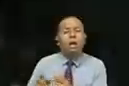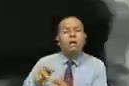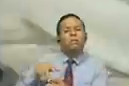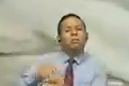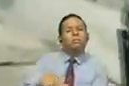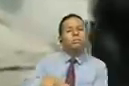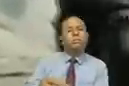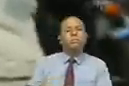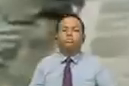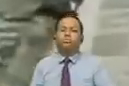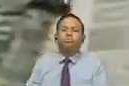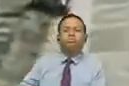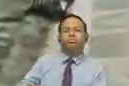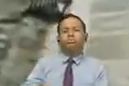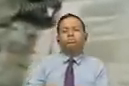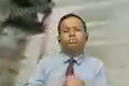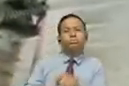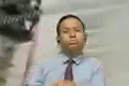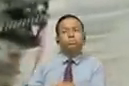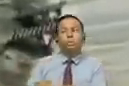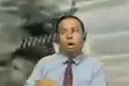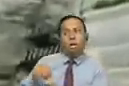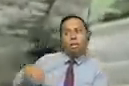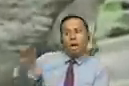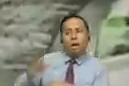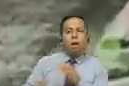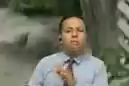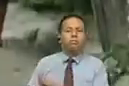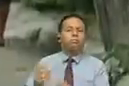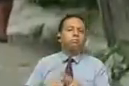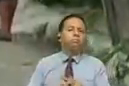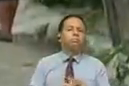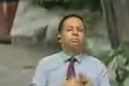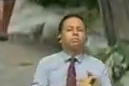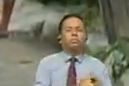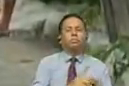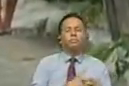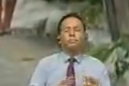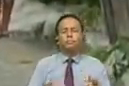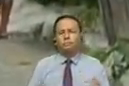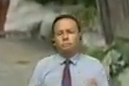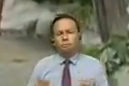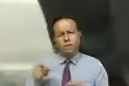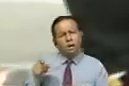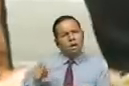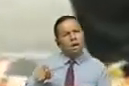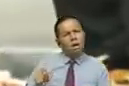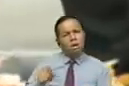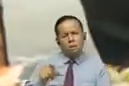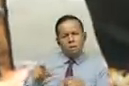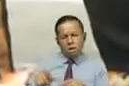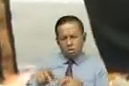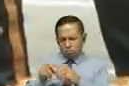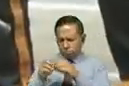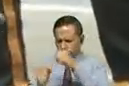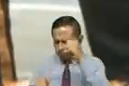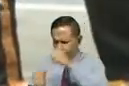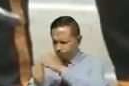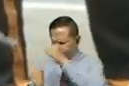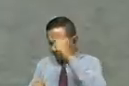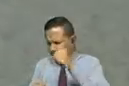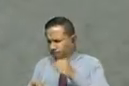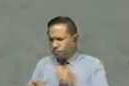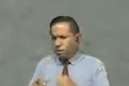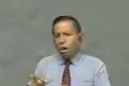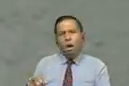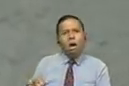terminó abandonado en el sector de San Pablo. Allí, tras una serie de allanamientos, también se halló un fusil sustraído